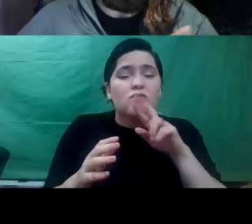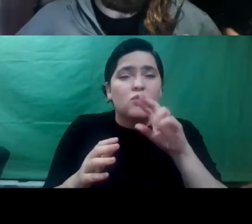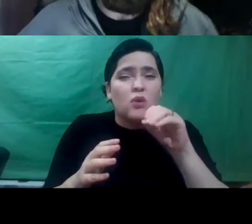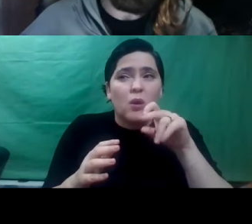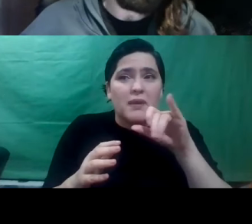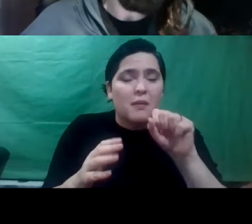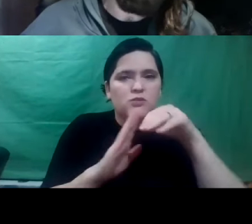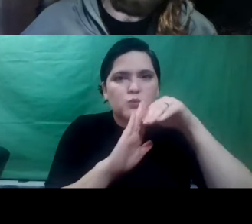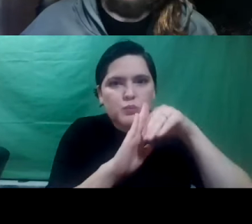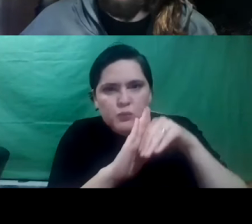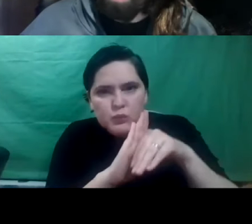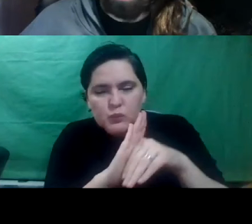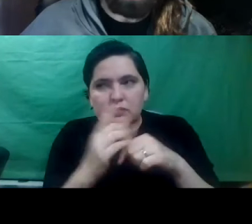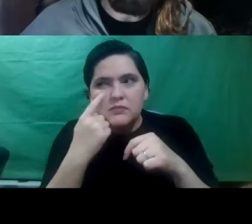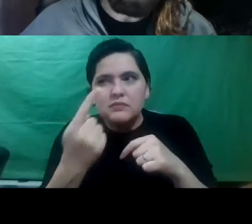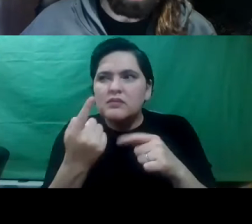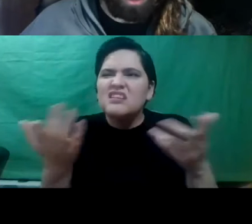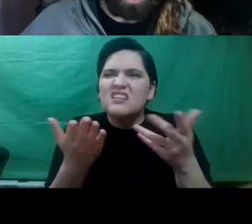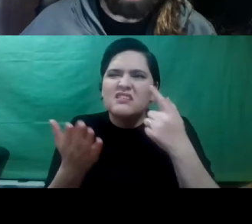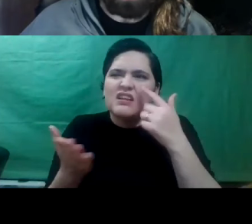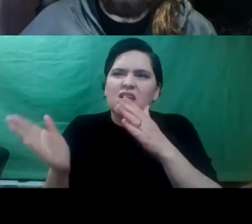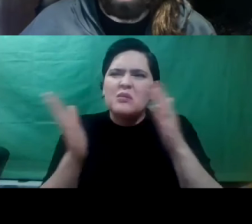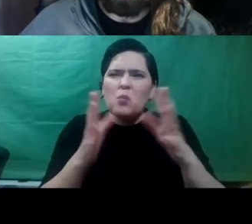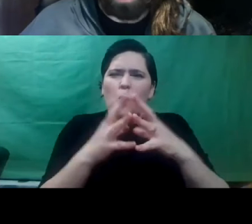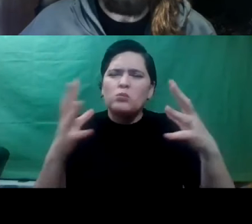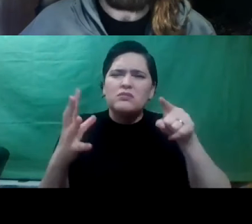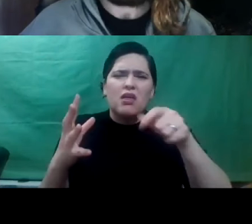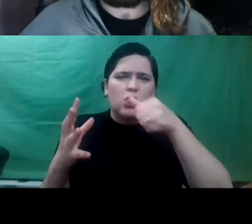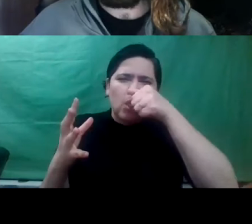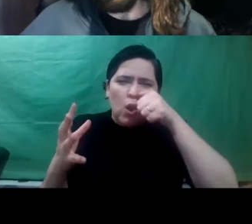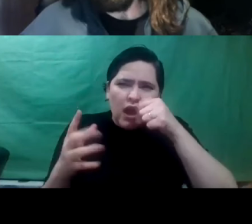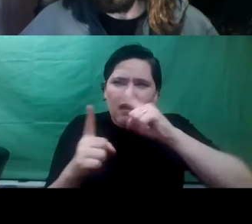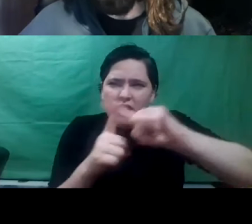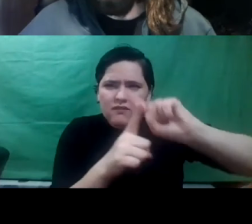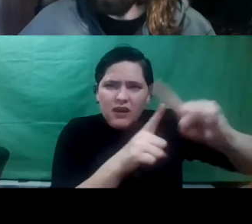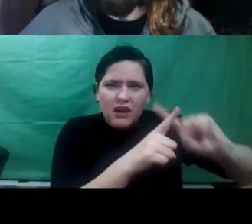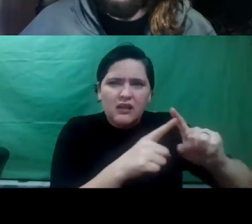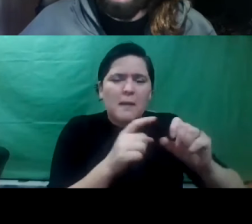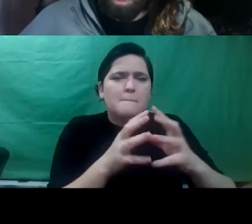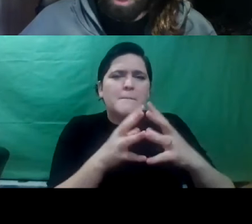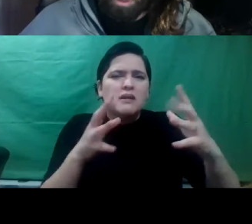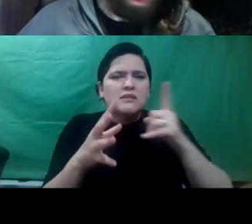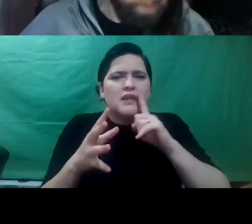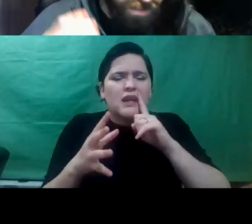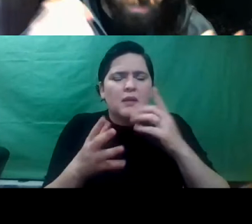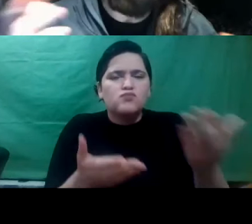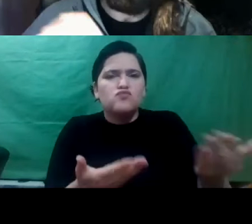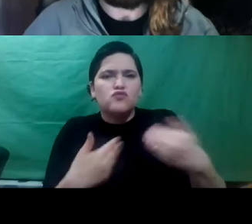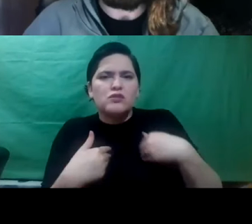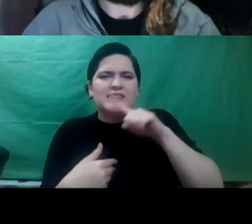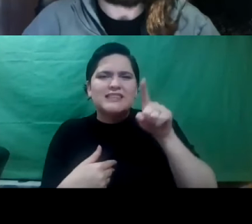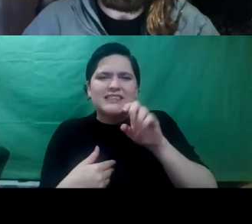serotonina 2A. Acá a la izquierda les estoy mostrando un montón de drogas que todas estas se han demostrado tener alta afinidad al receptor de serotonina 2A,